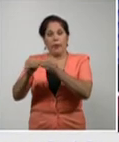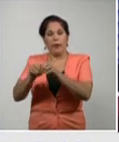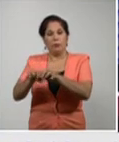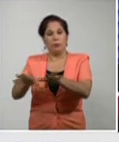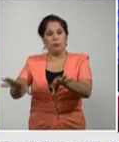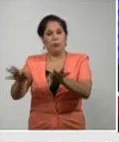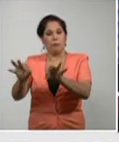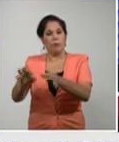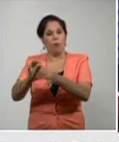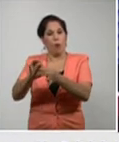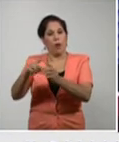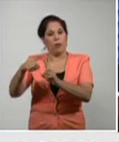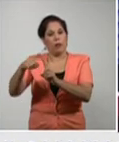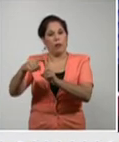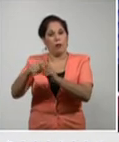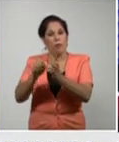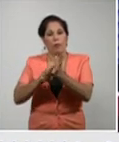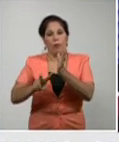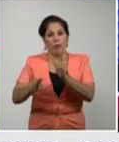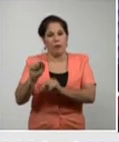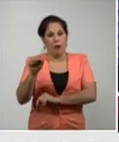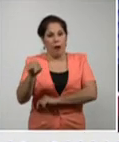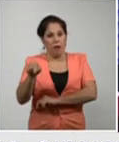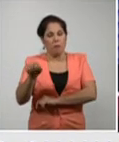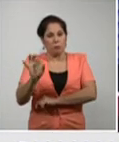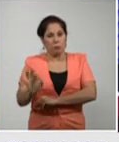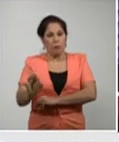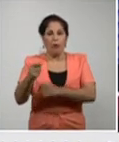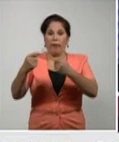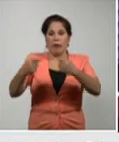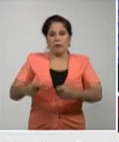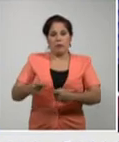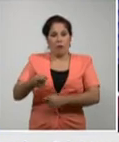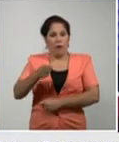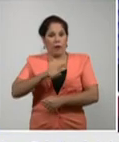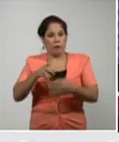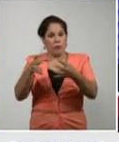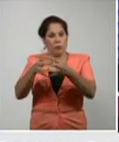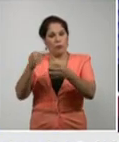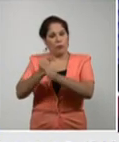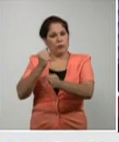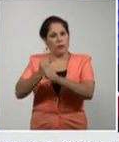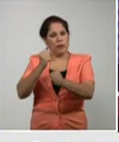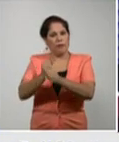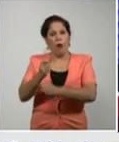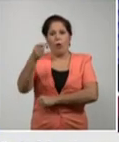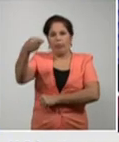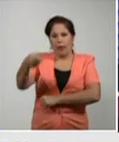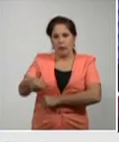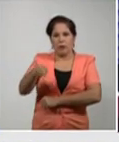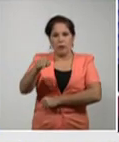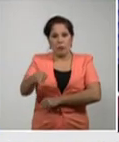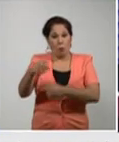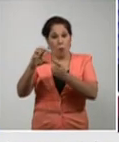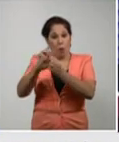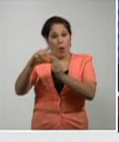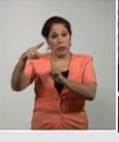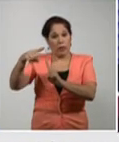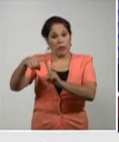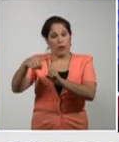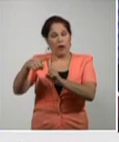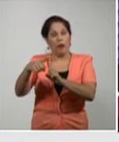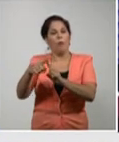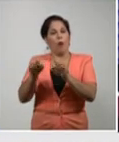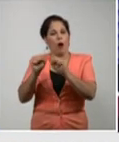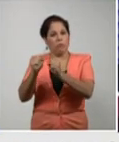como ha explicado el doctor Durán, a partir de las decisiones ayer del Grupo Temporal de Trabajo para el Enfrentamiento al Nuevo